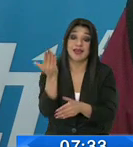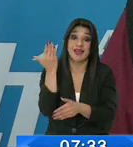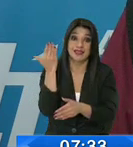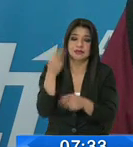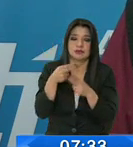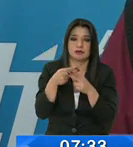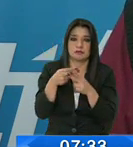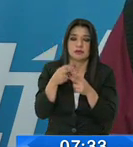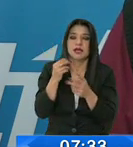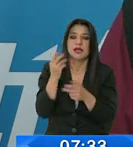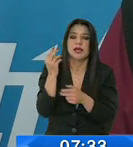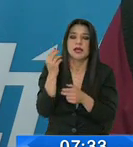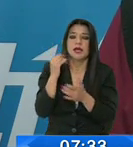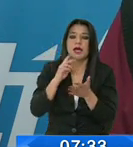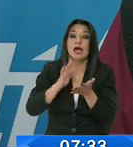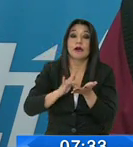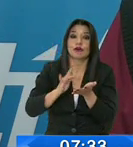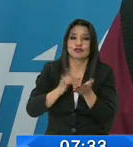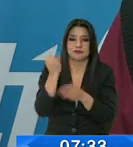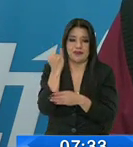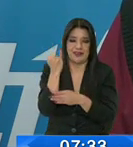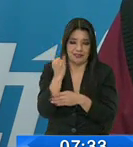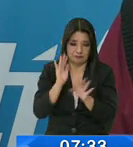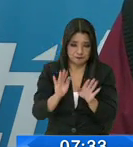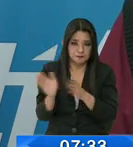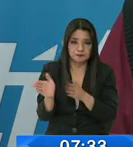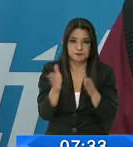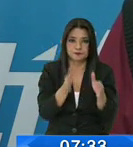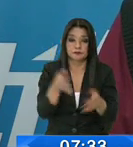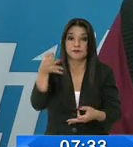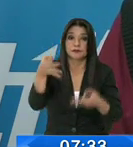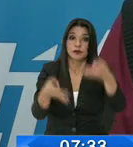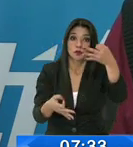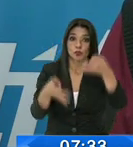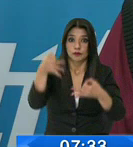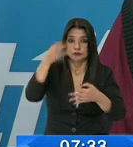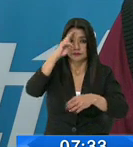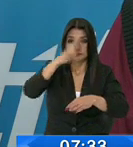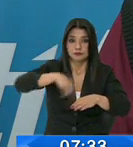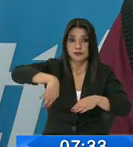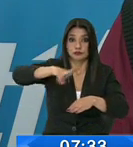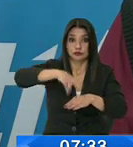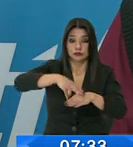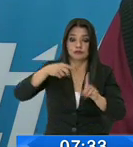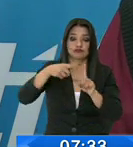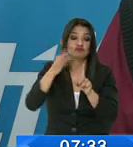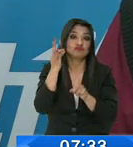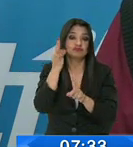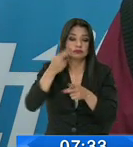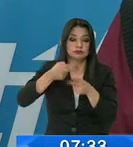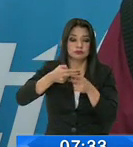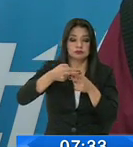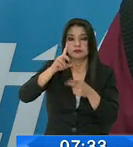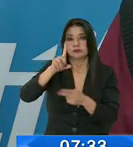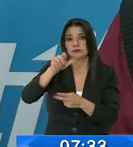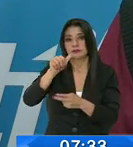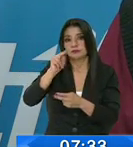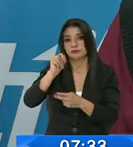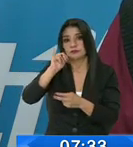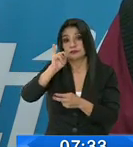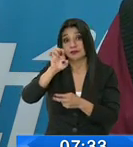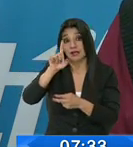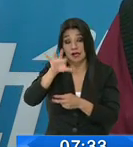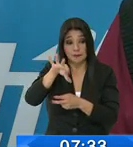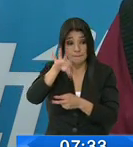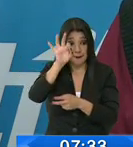como arroz verde de acuerdo con el dictamen de la jueza nacional daniela camacho se ha encontrado